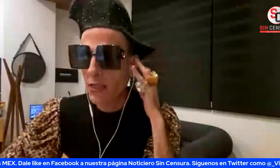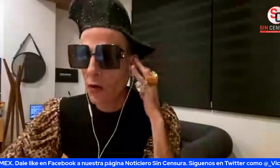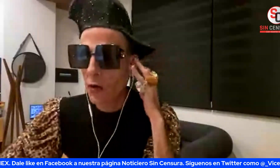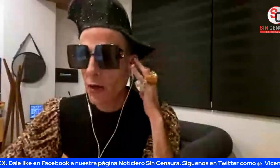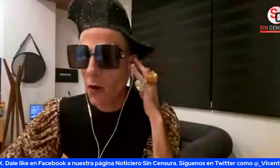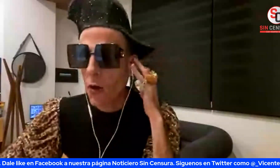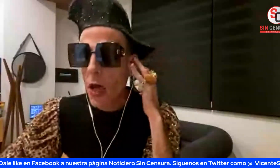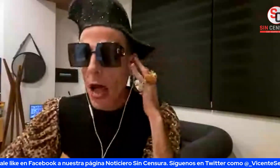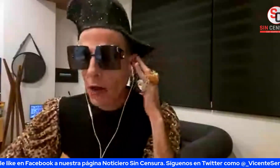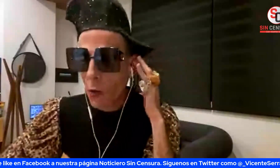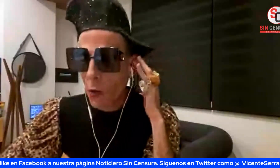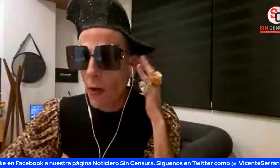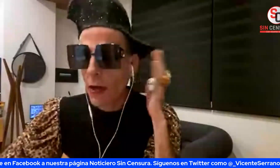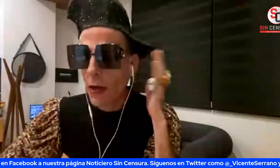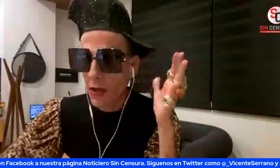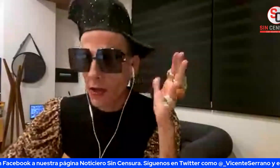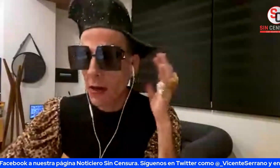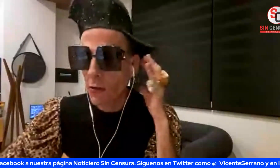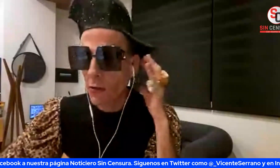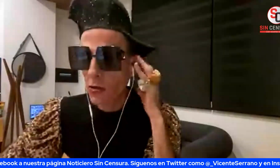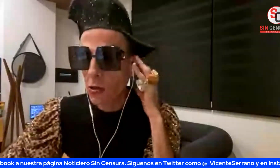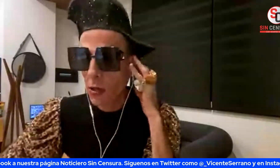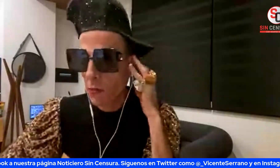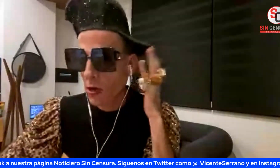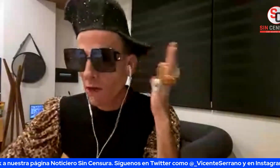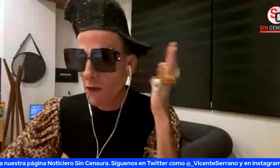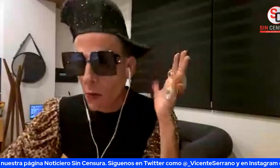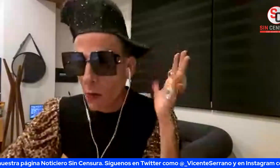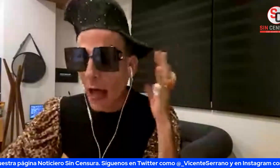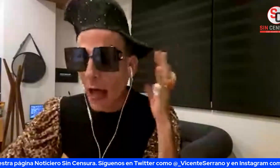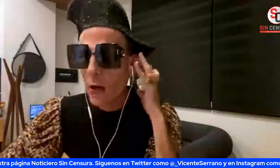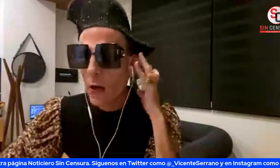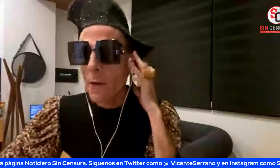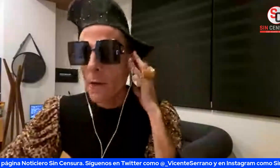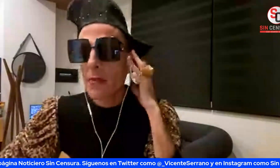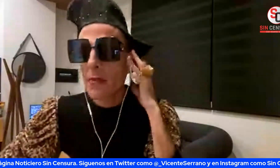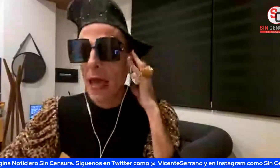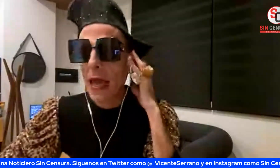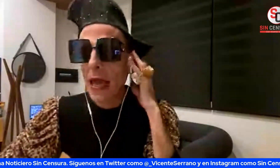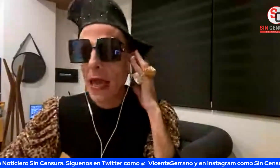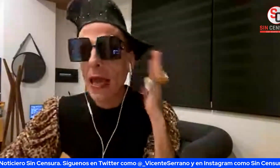pasaron el cuestionario al jurado, que pudieron ver muchos porque fue publicado.